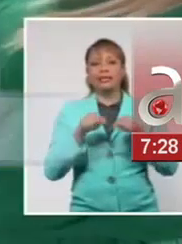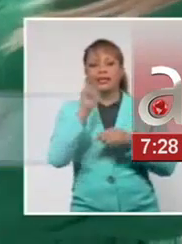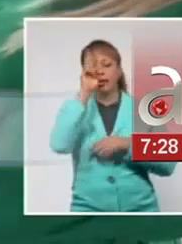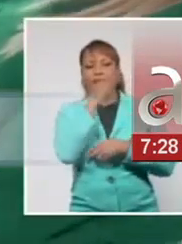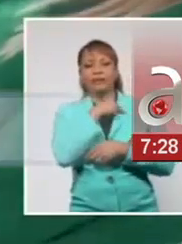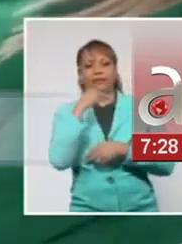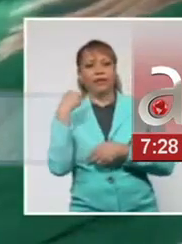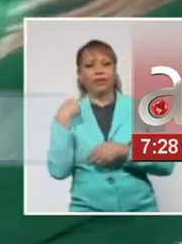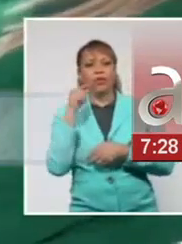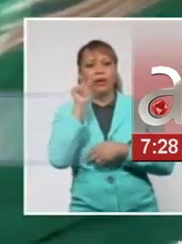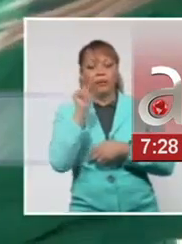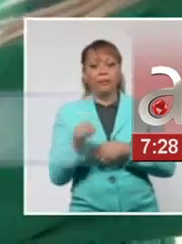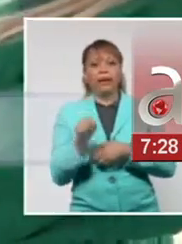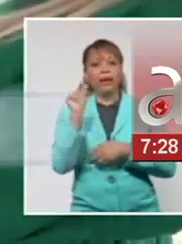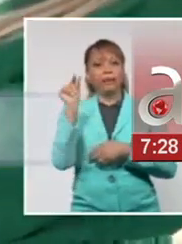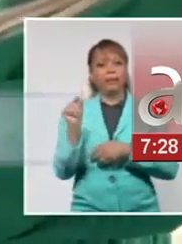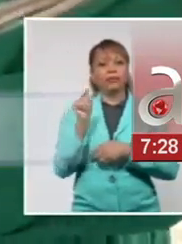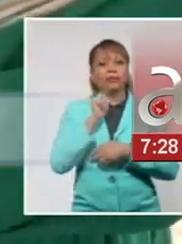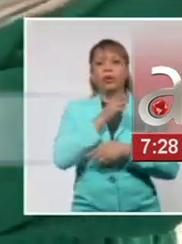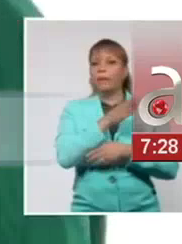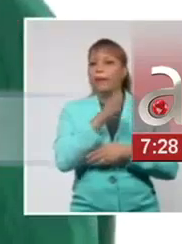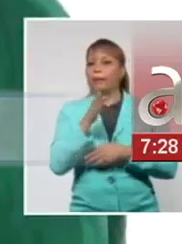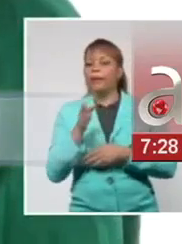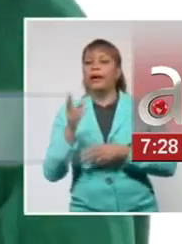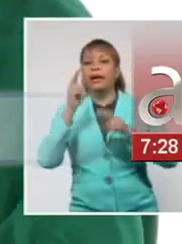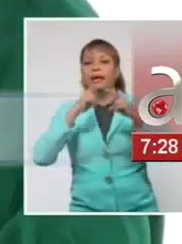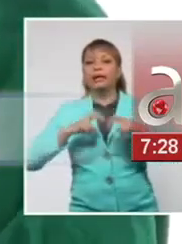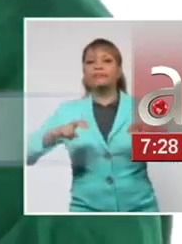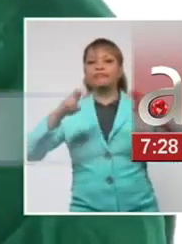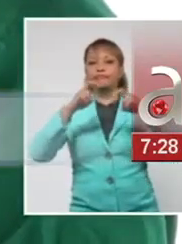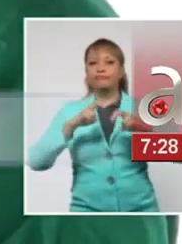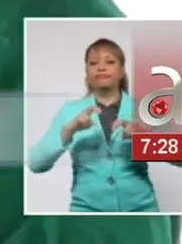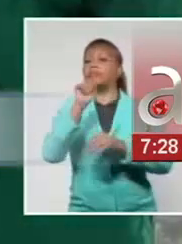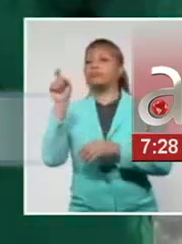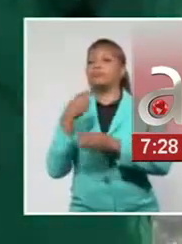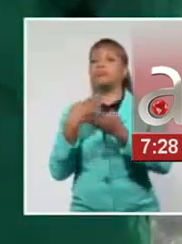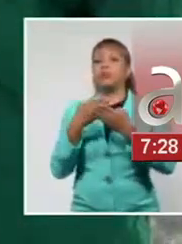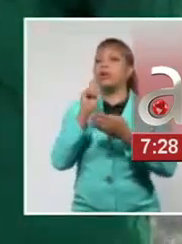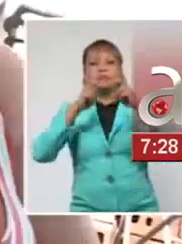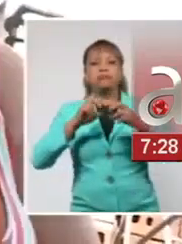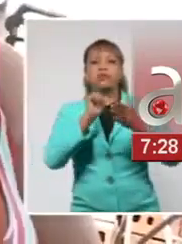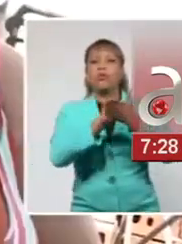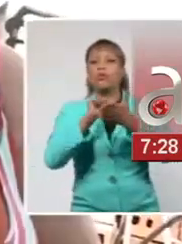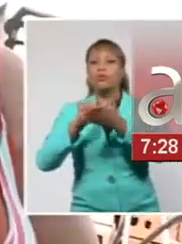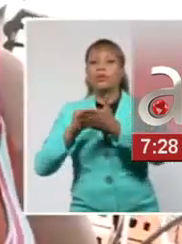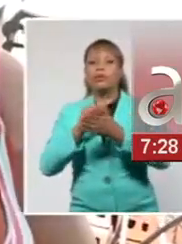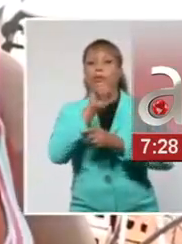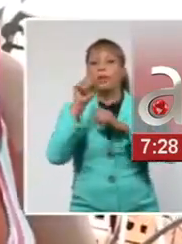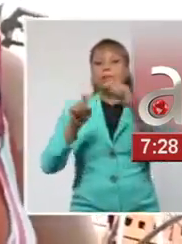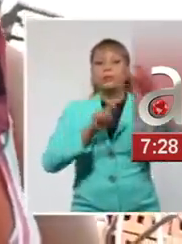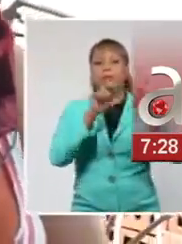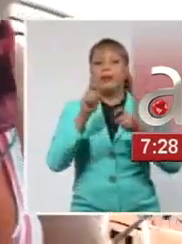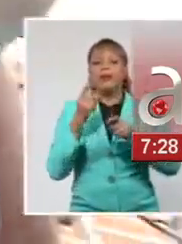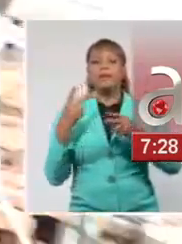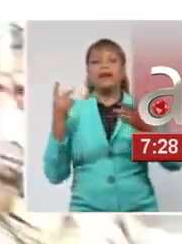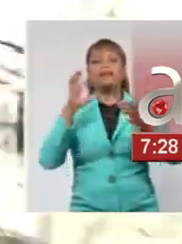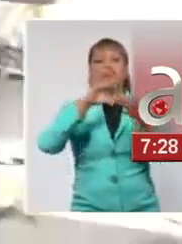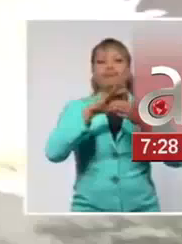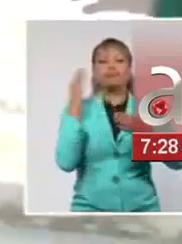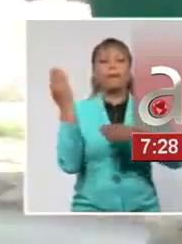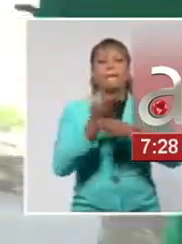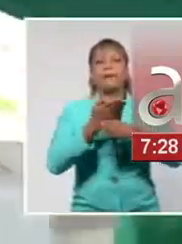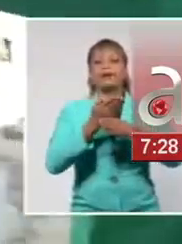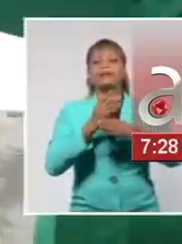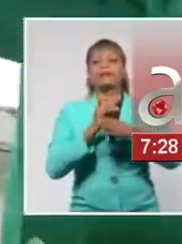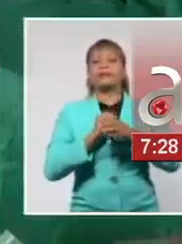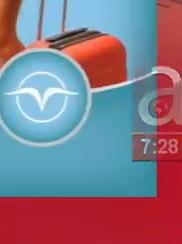72 horas la nota no aclara los términos de esa prórroga aunque todo indica que se refiere a la permanencia más allá